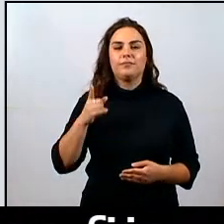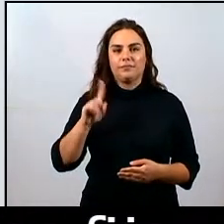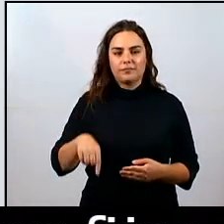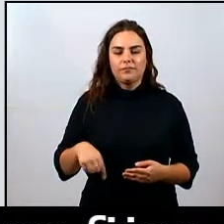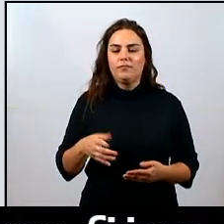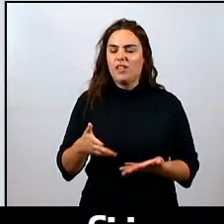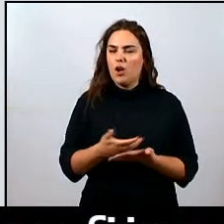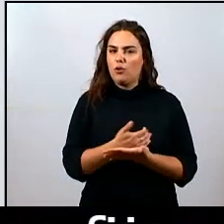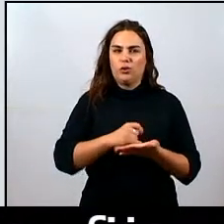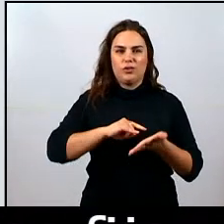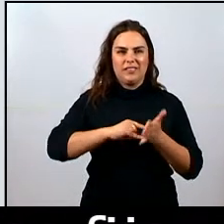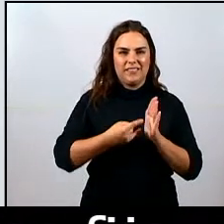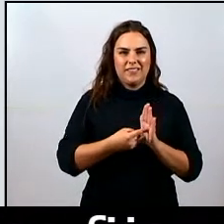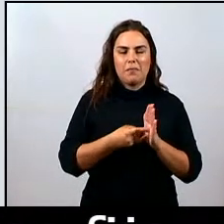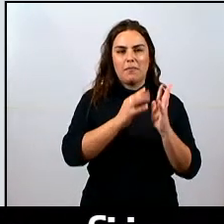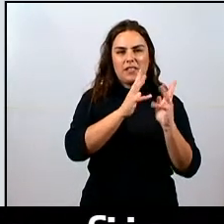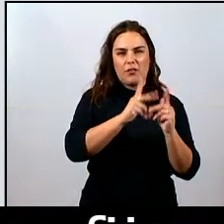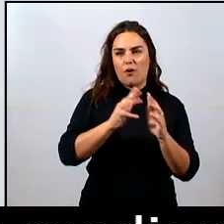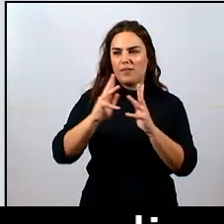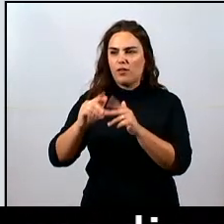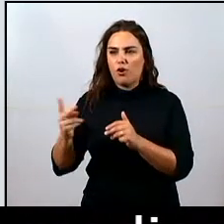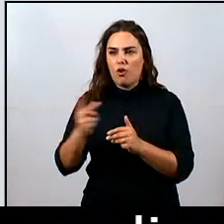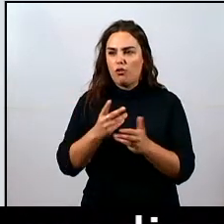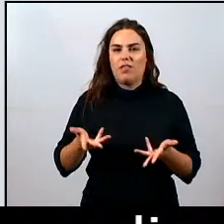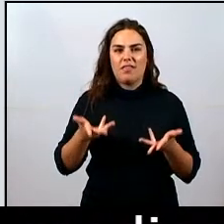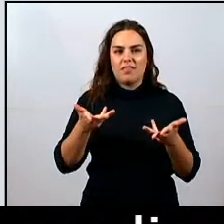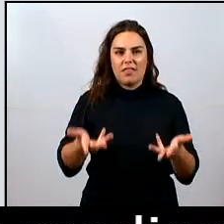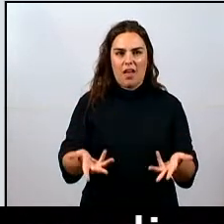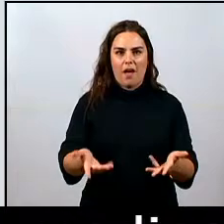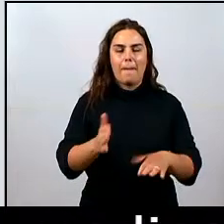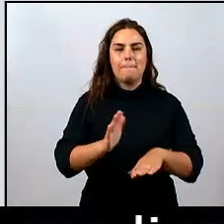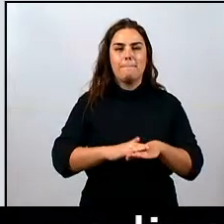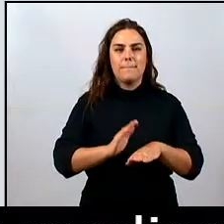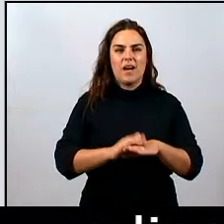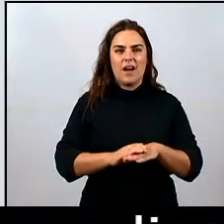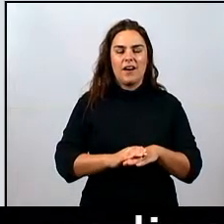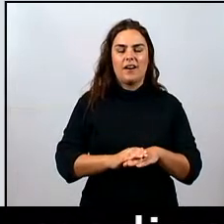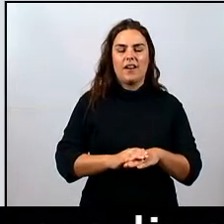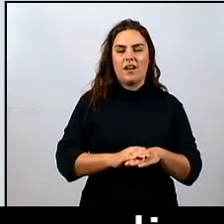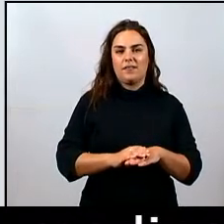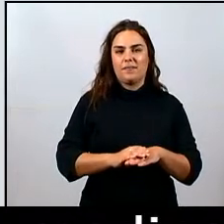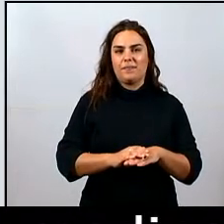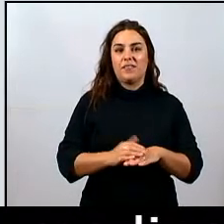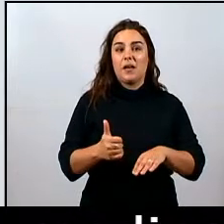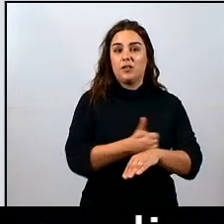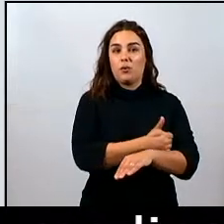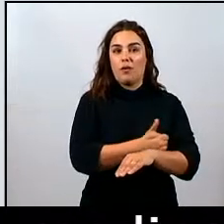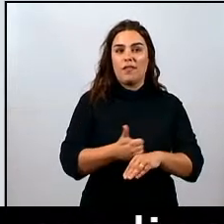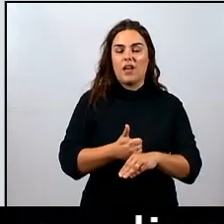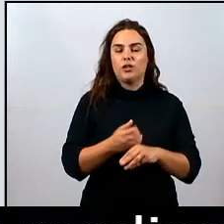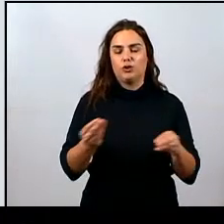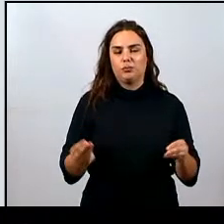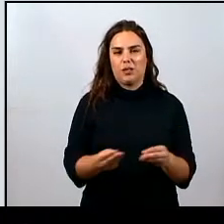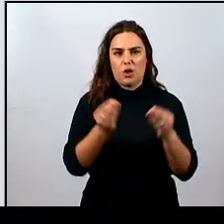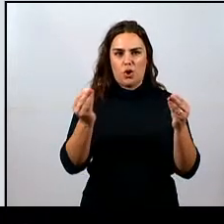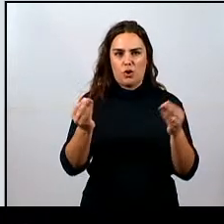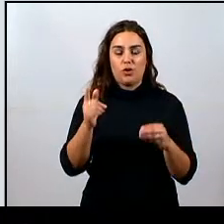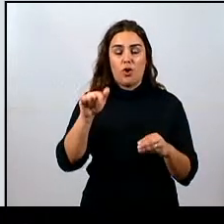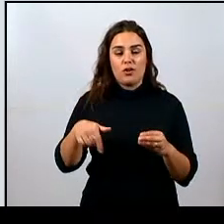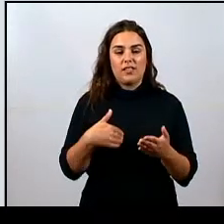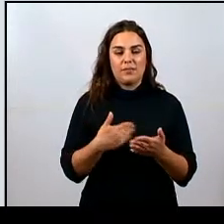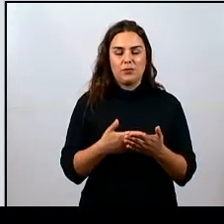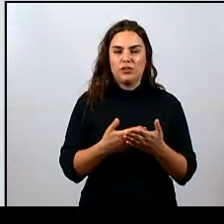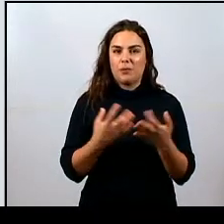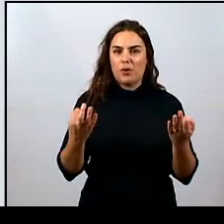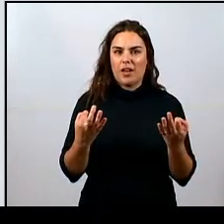pues, todos los medios de ambas administraciones para poder servir más y mejor a nuestros vecinos. Hoy lo que demostramos es que